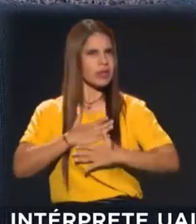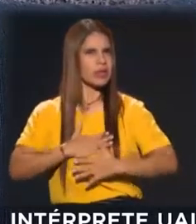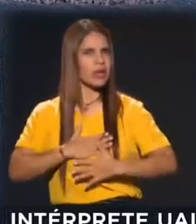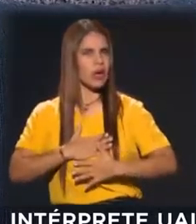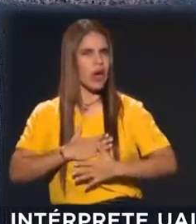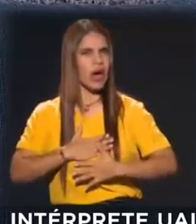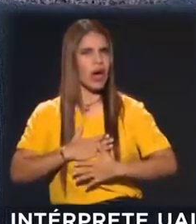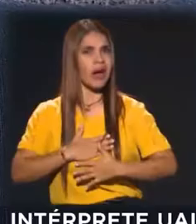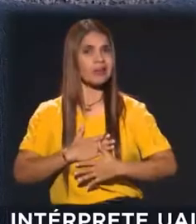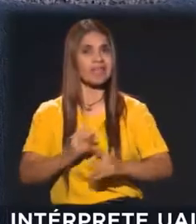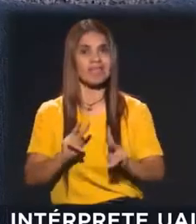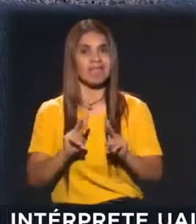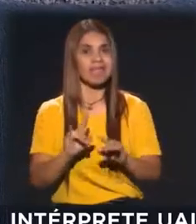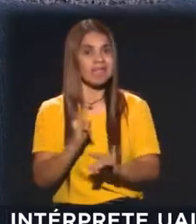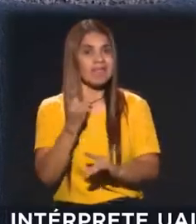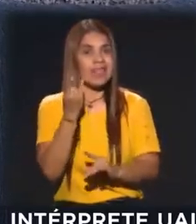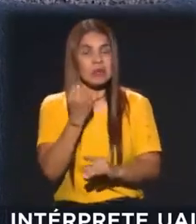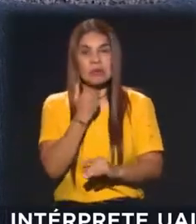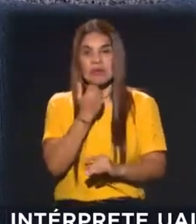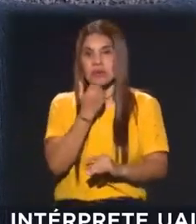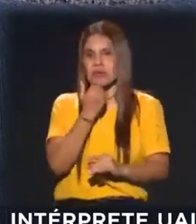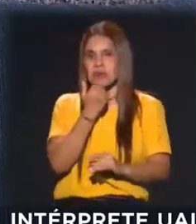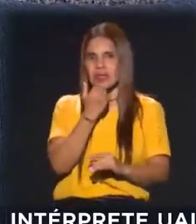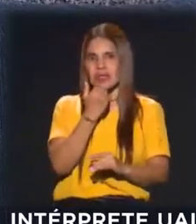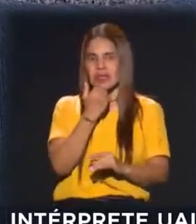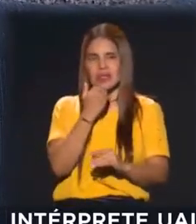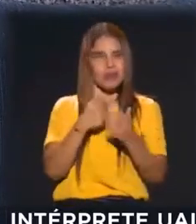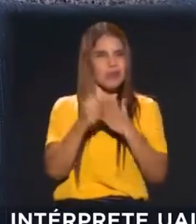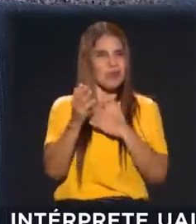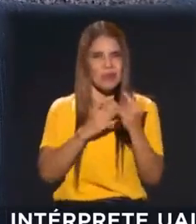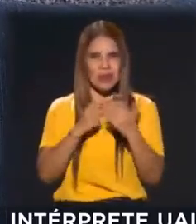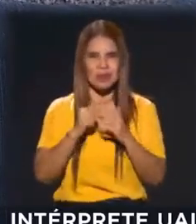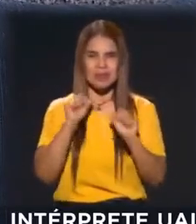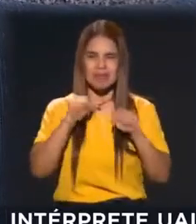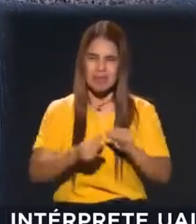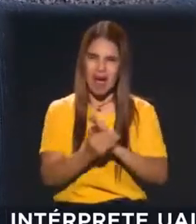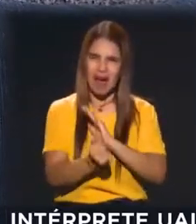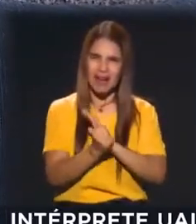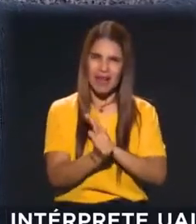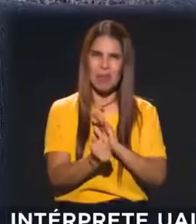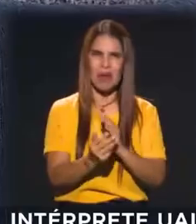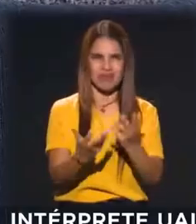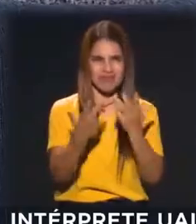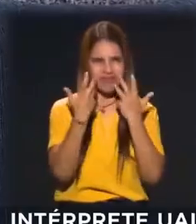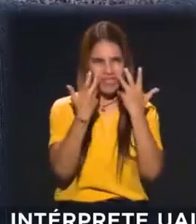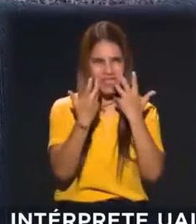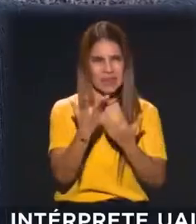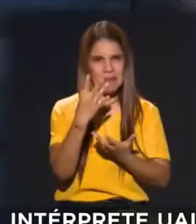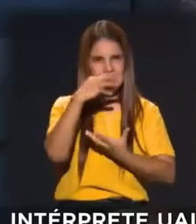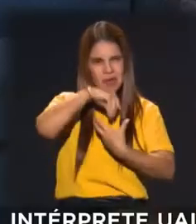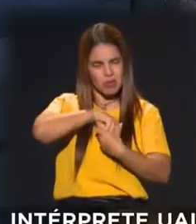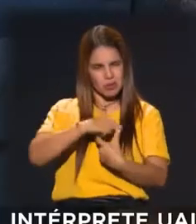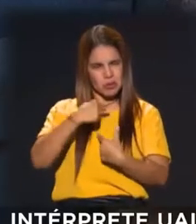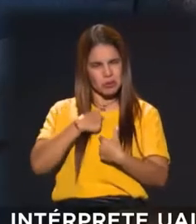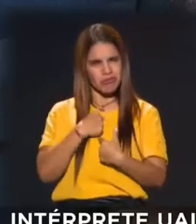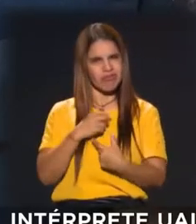saber, eso no nos lo enseñaron en la universidad, pero yo quiero pasar ese mensaje acá. Es muy importante saber pararse en